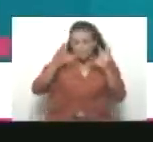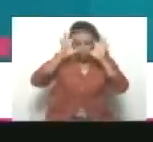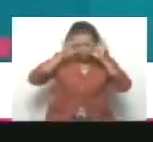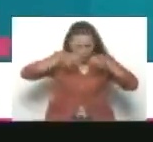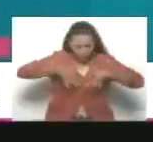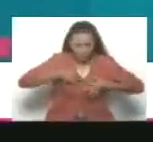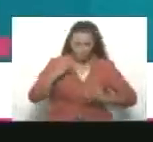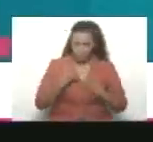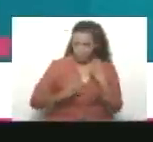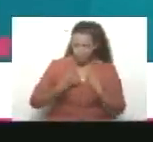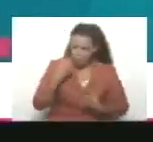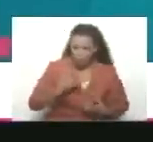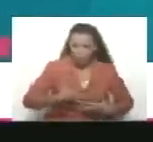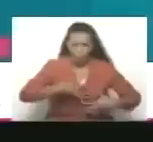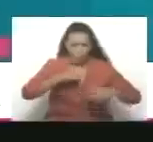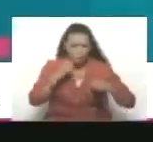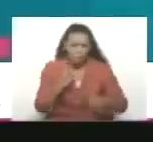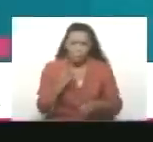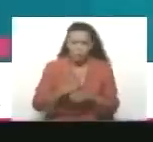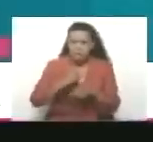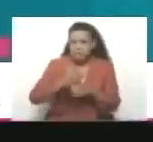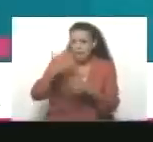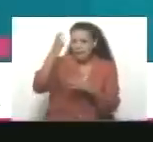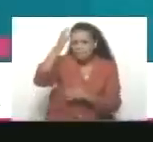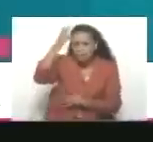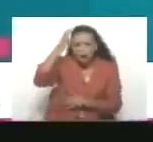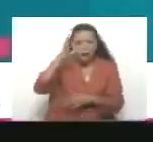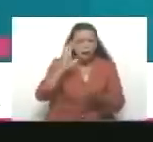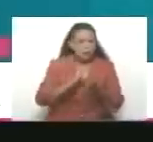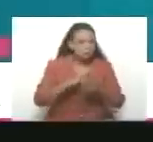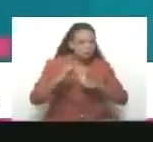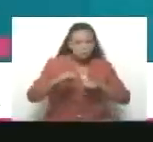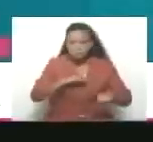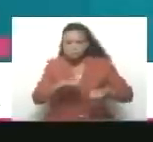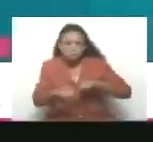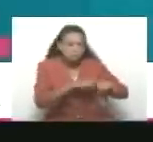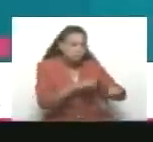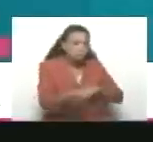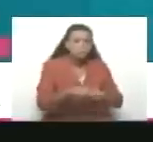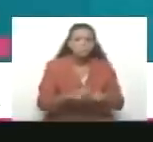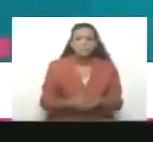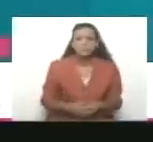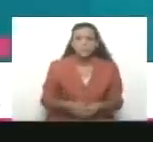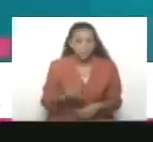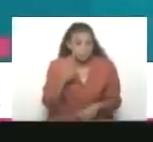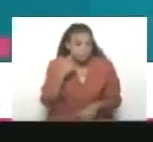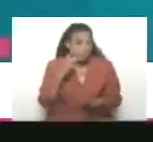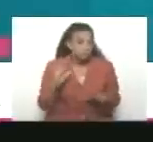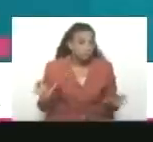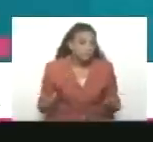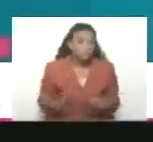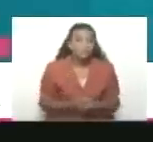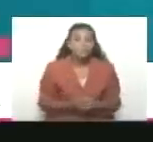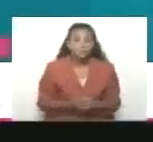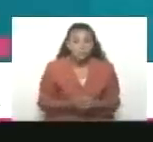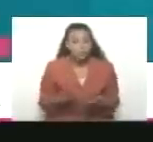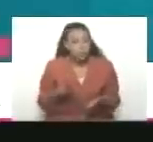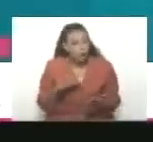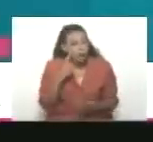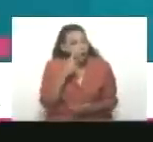fuerza consolidando sus capacidades de base Así que yo quedé muy